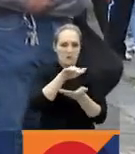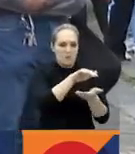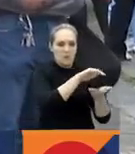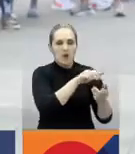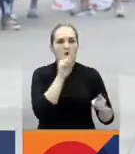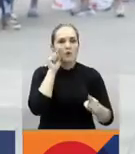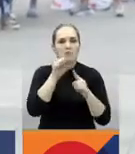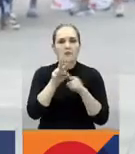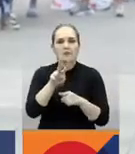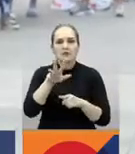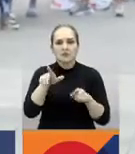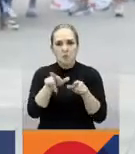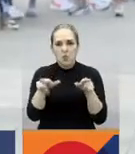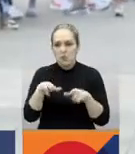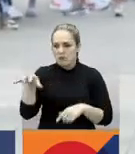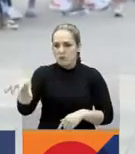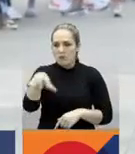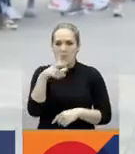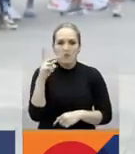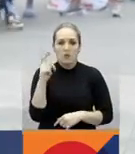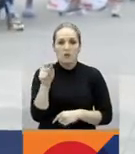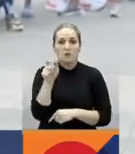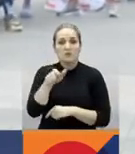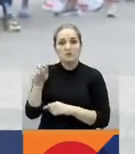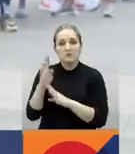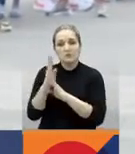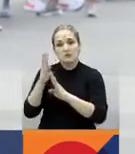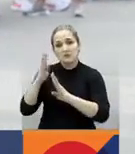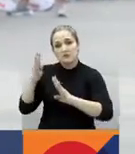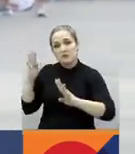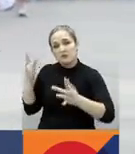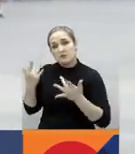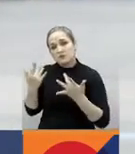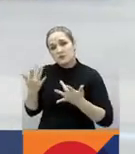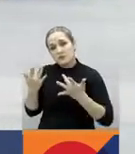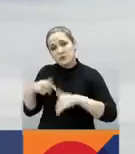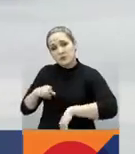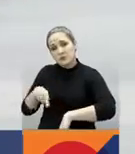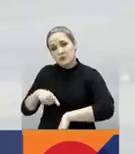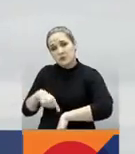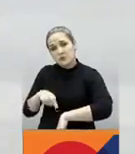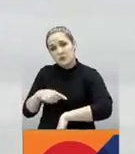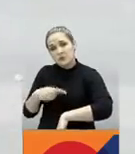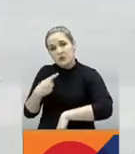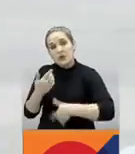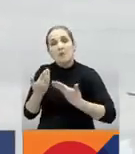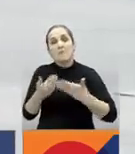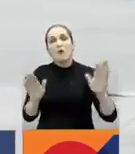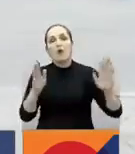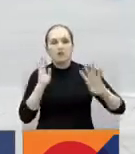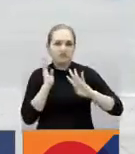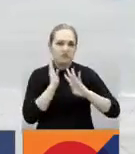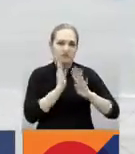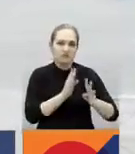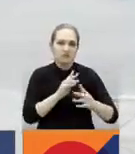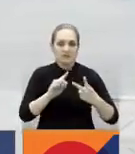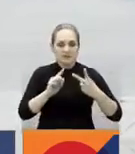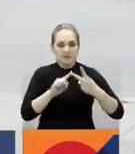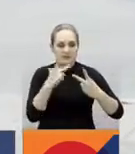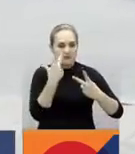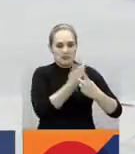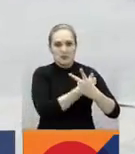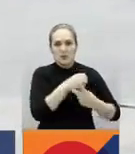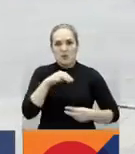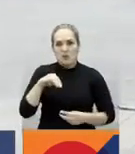inmunización. Durante varias horas tuvieron que esperar las personas en los diferentes puntos de vacunación en Bogotá para recibir la segunda dosis de Moderna.